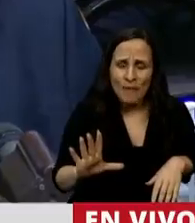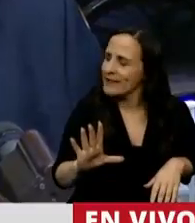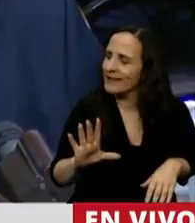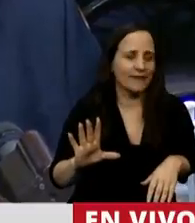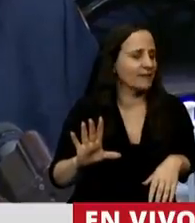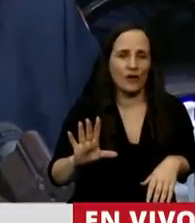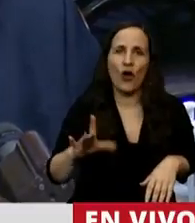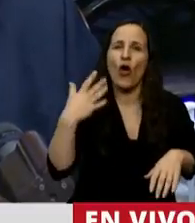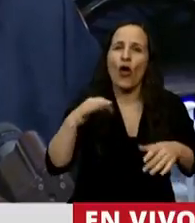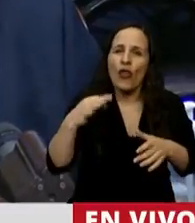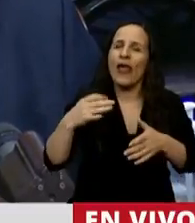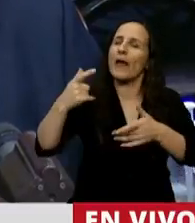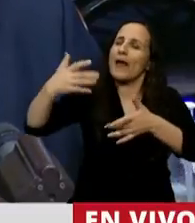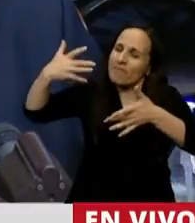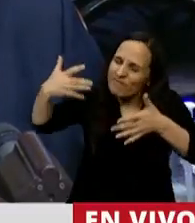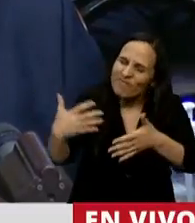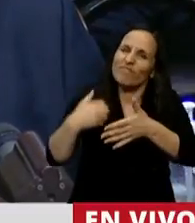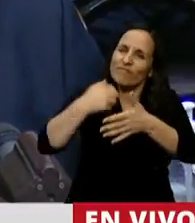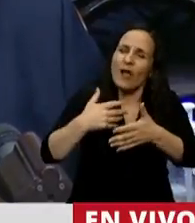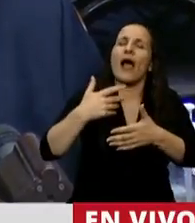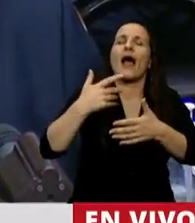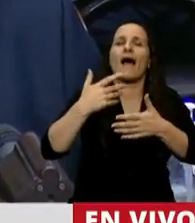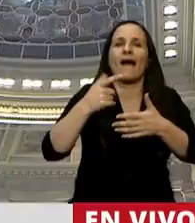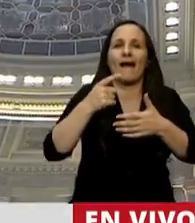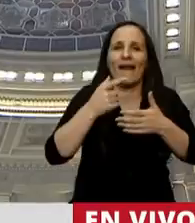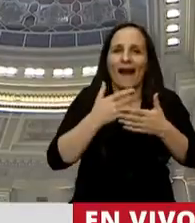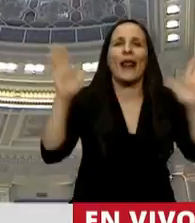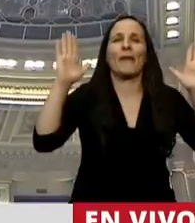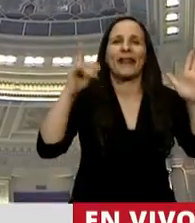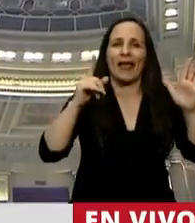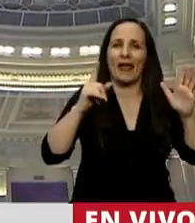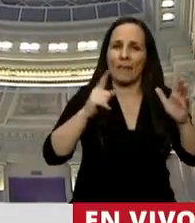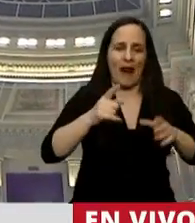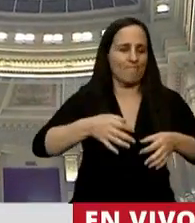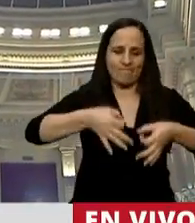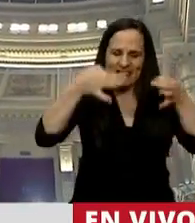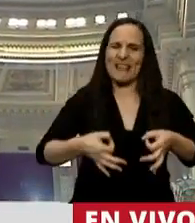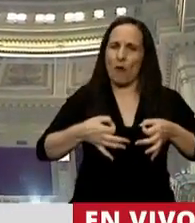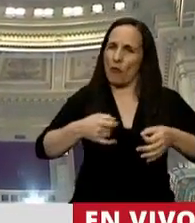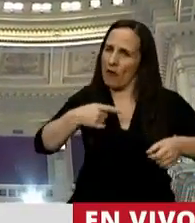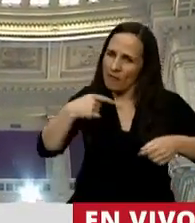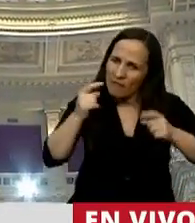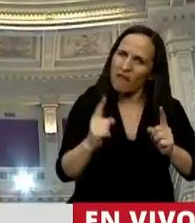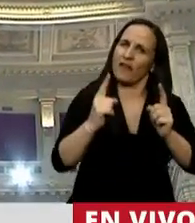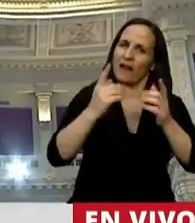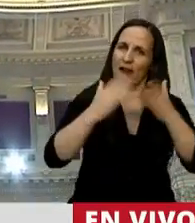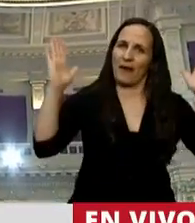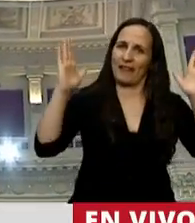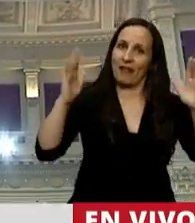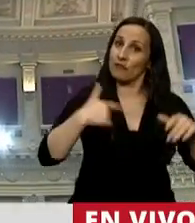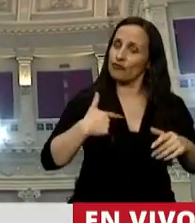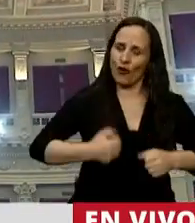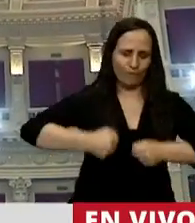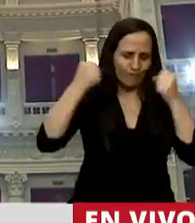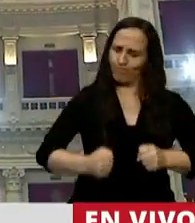de libertad para poder asegurarla. Y yo estoy absolutamente convencida que lo que hoy venimos a